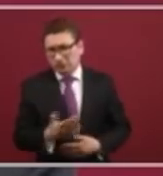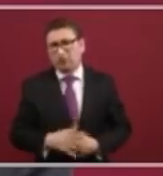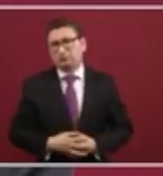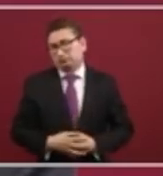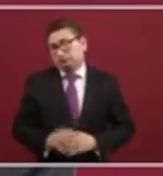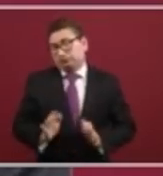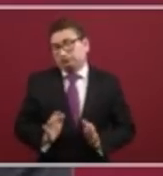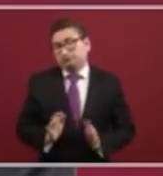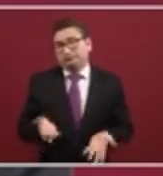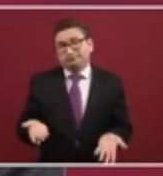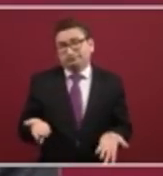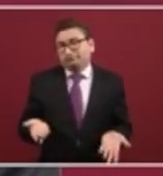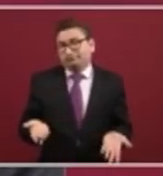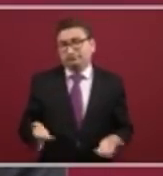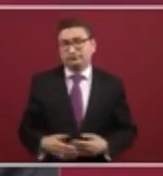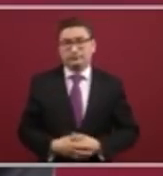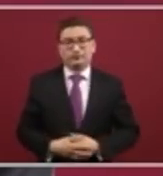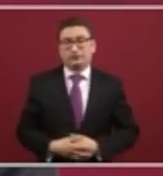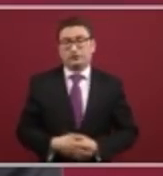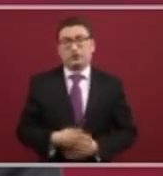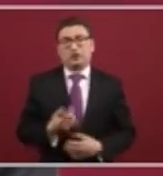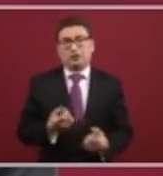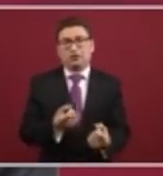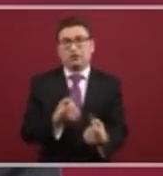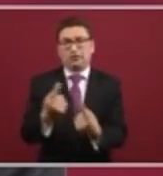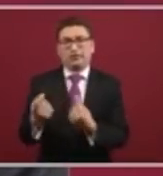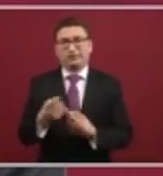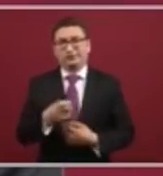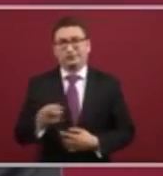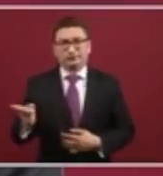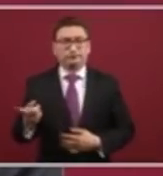pues hay quiénes